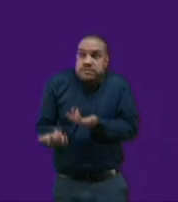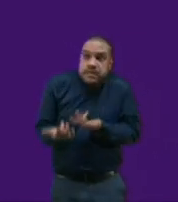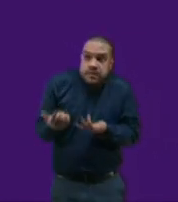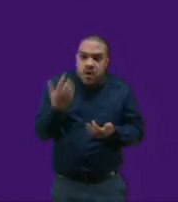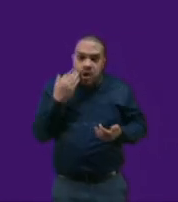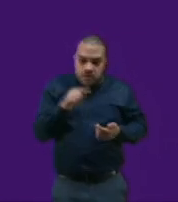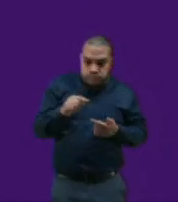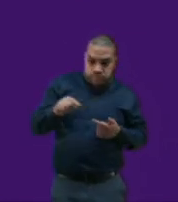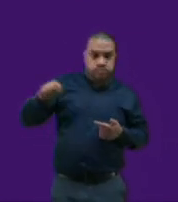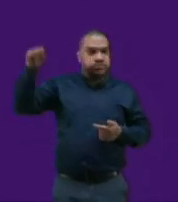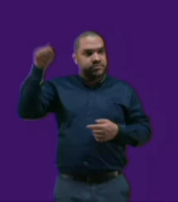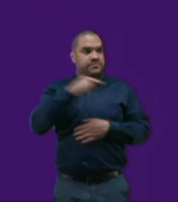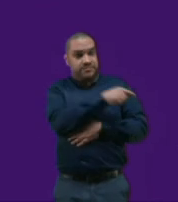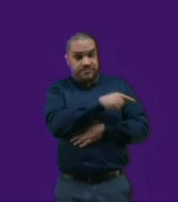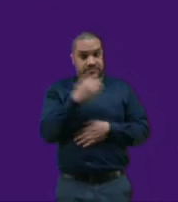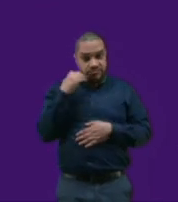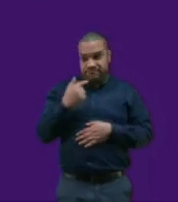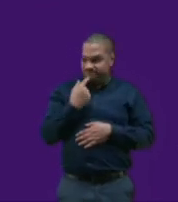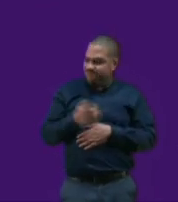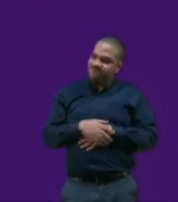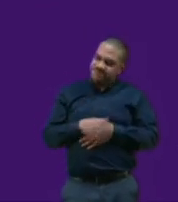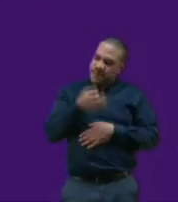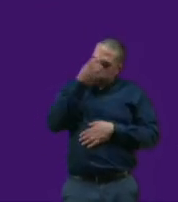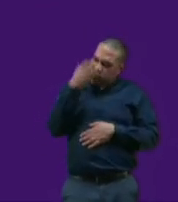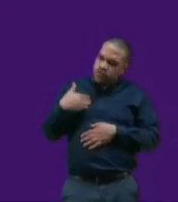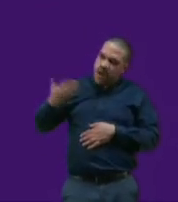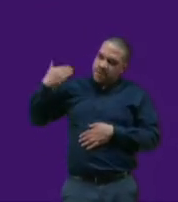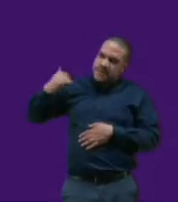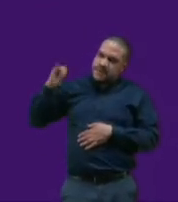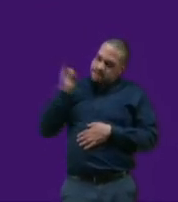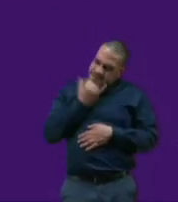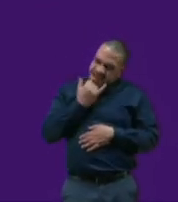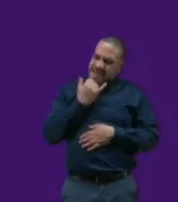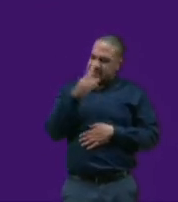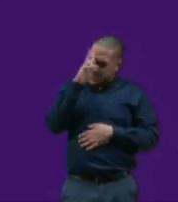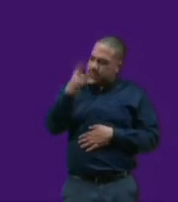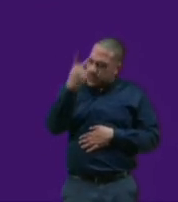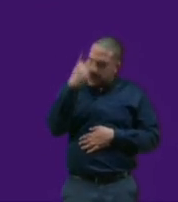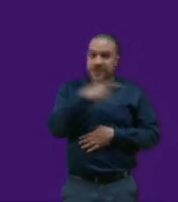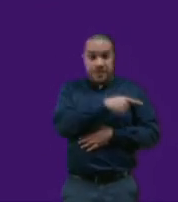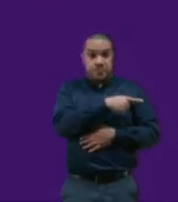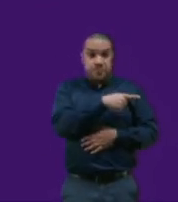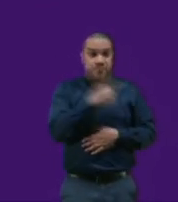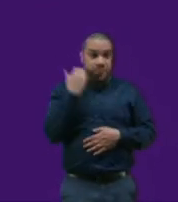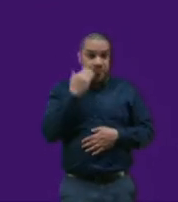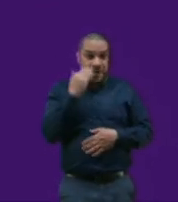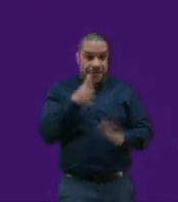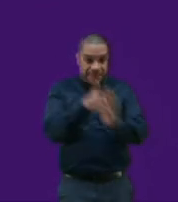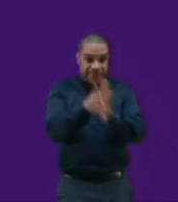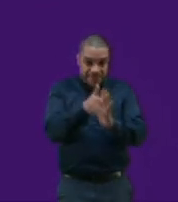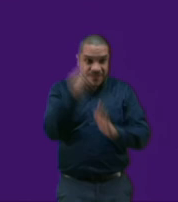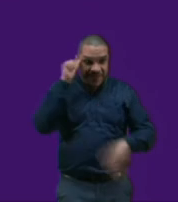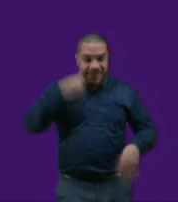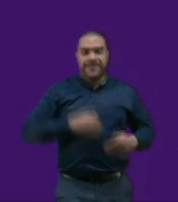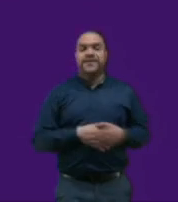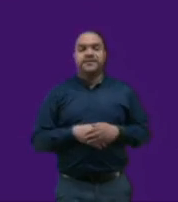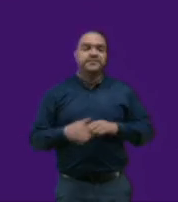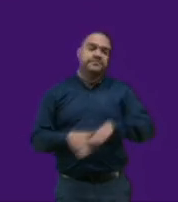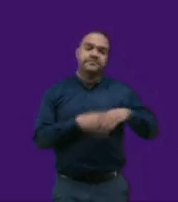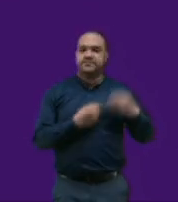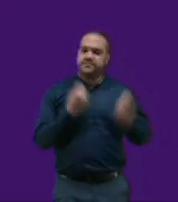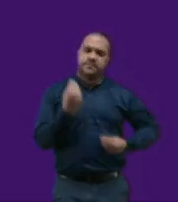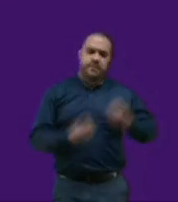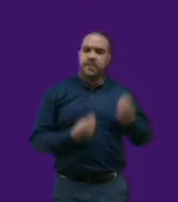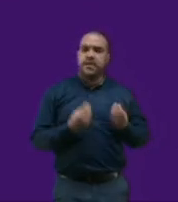como algo que posiblemente no hizo de la manera correcta. Yo creo que es importante ver que levantar capital es algo que hay que